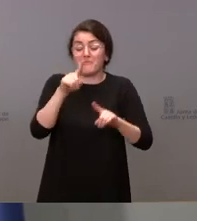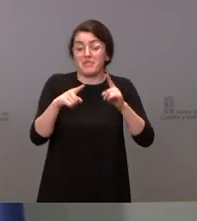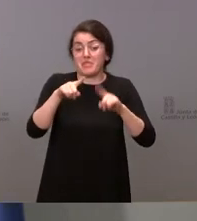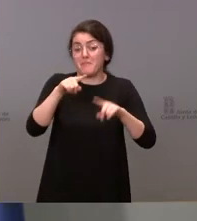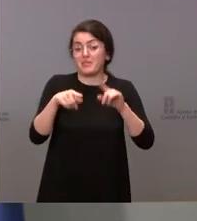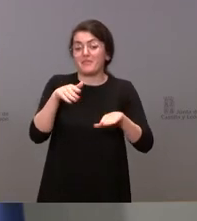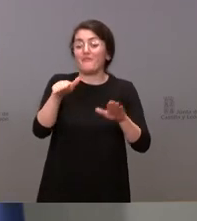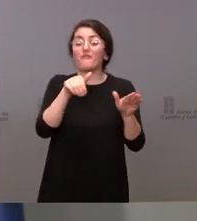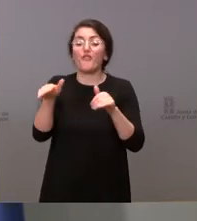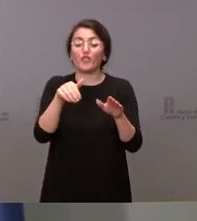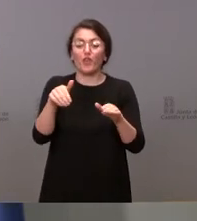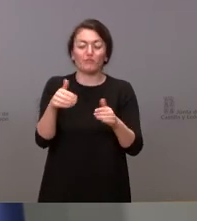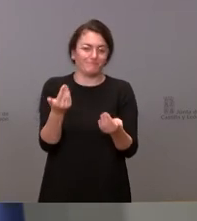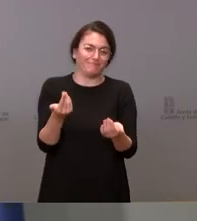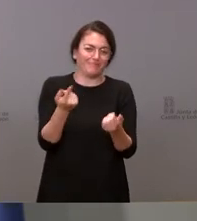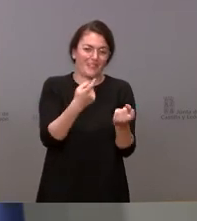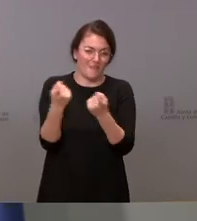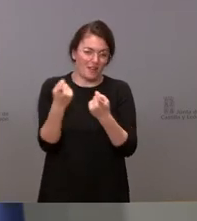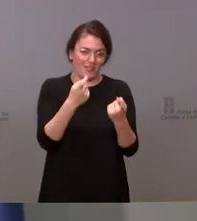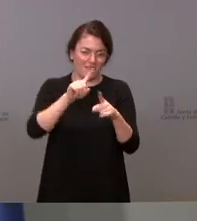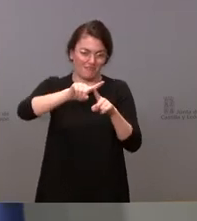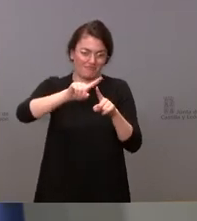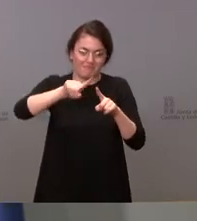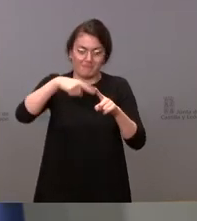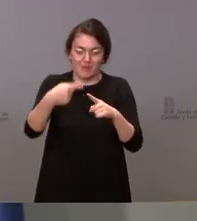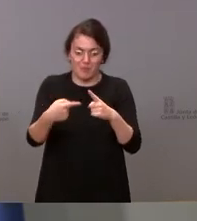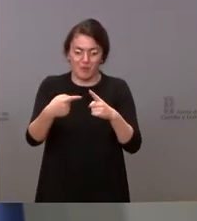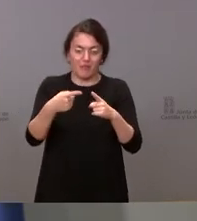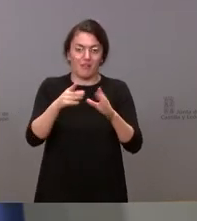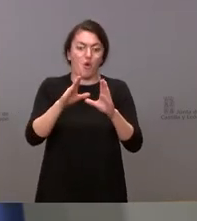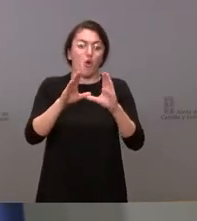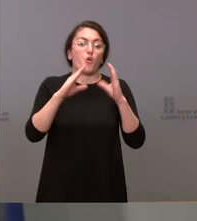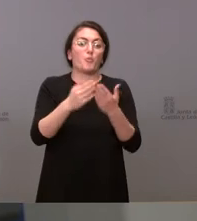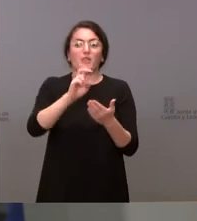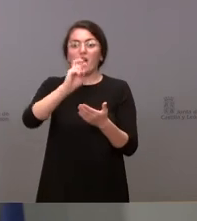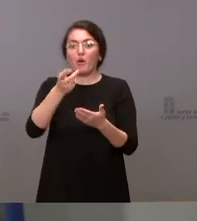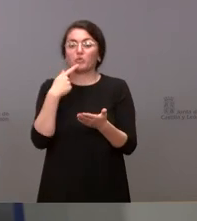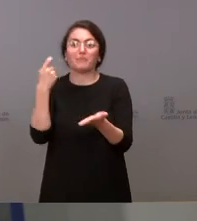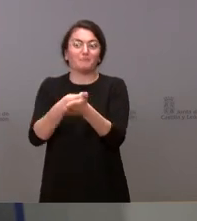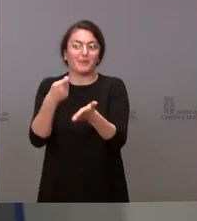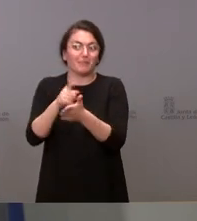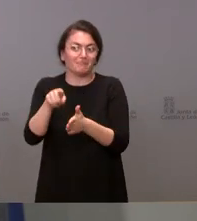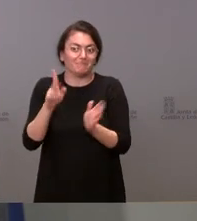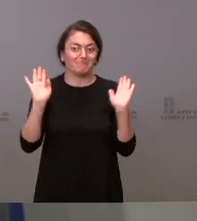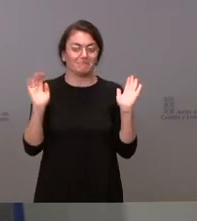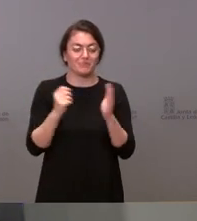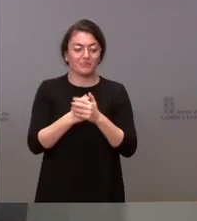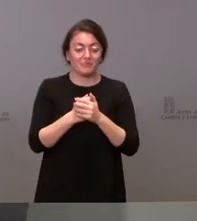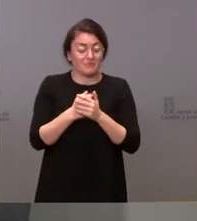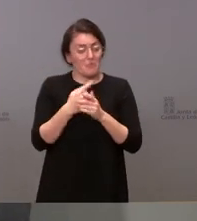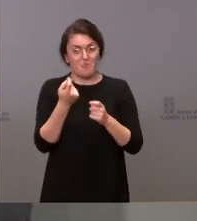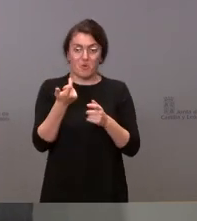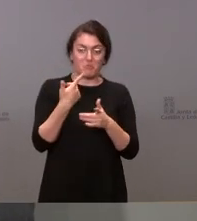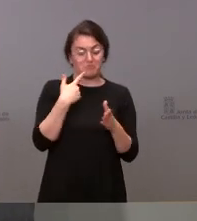traslada los peajes a las autovías a todos los ciudadanos, ¿eh? O sea, para empezar, hay una cierta, en fin,